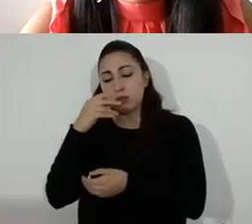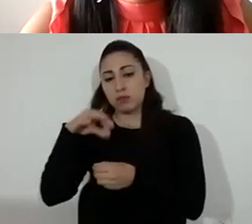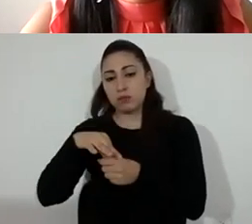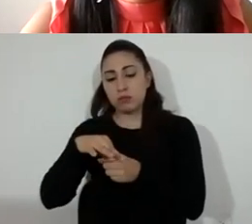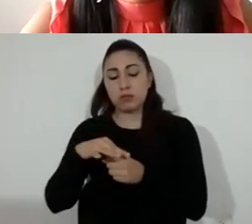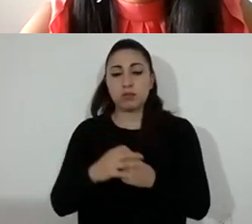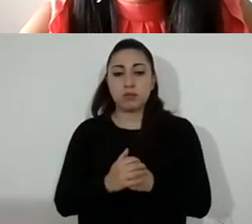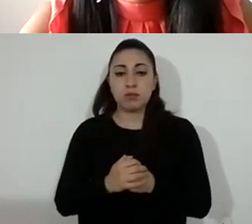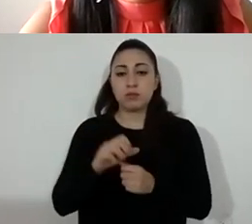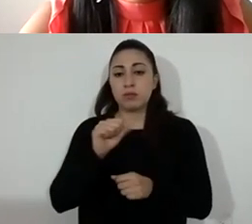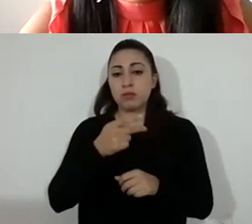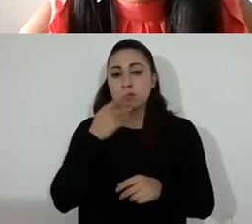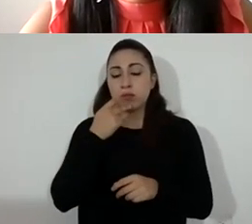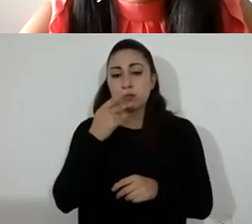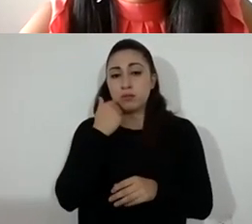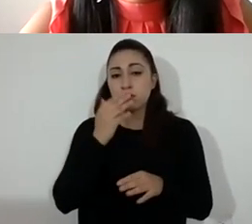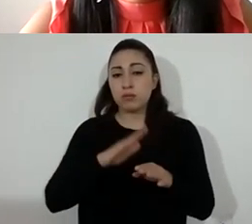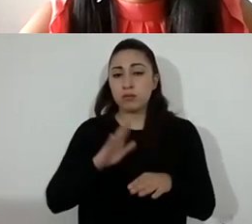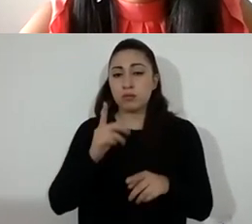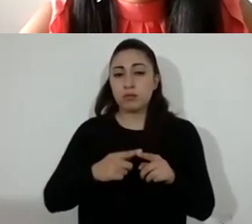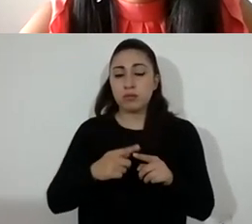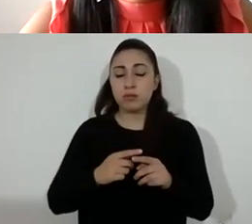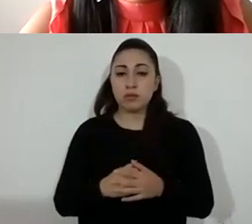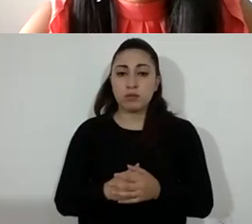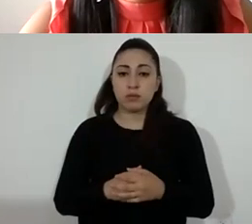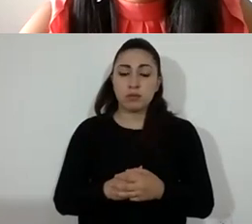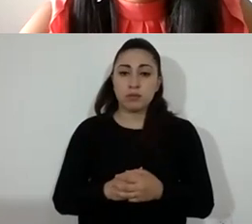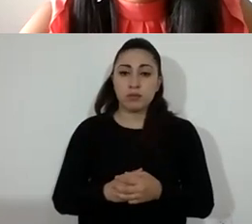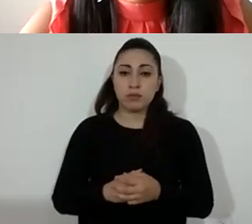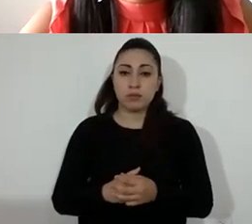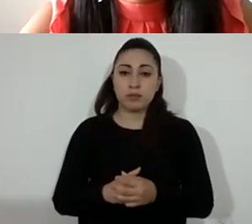¿Alguien más? ¿Algún diputado desea